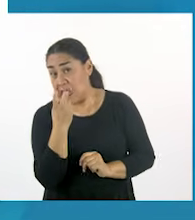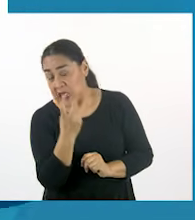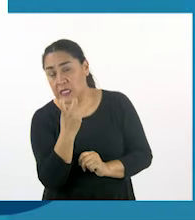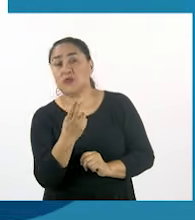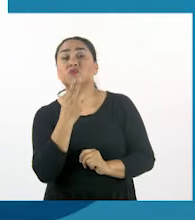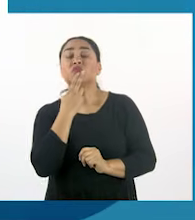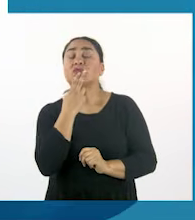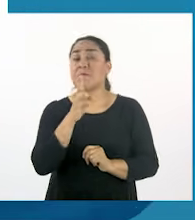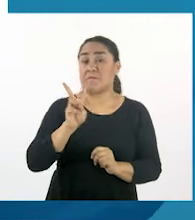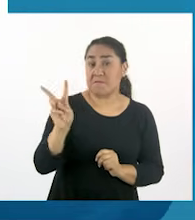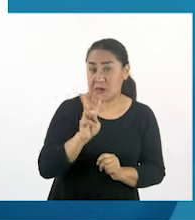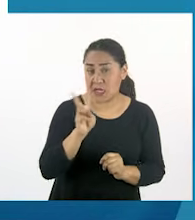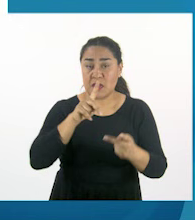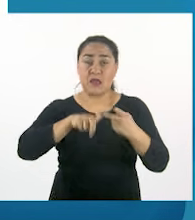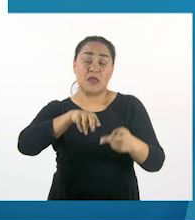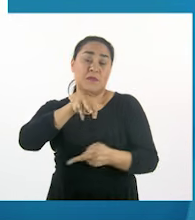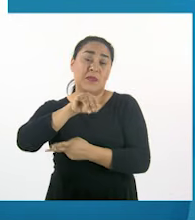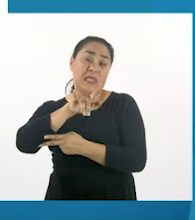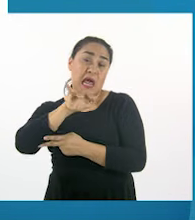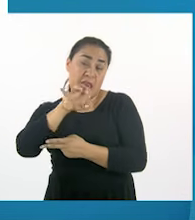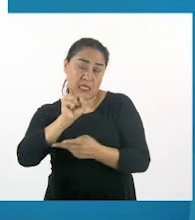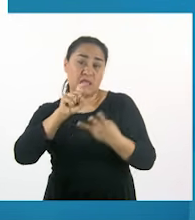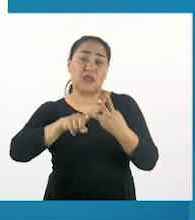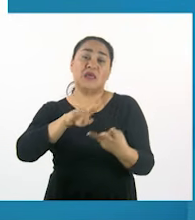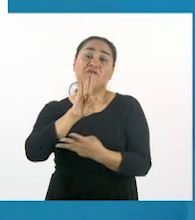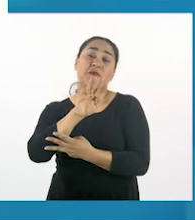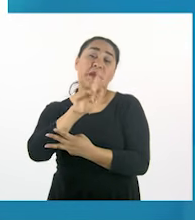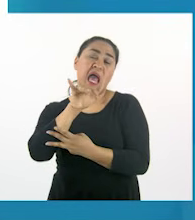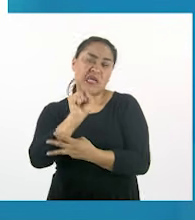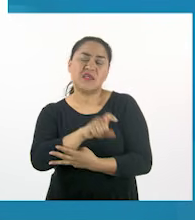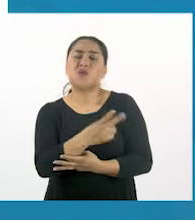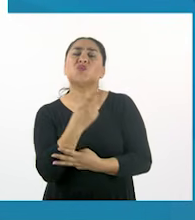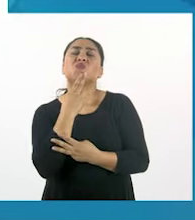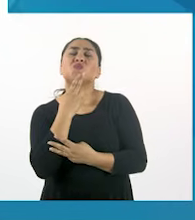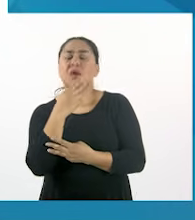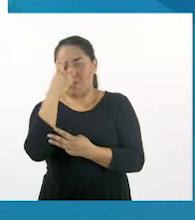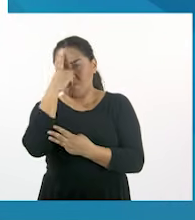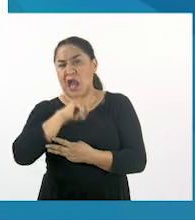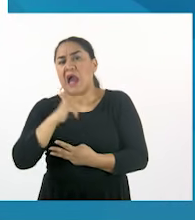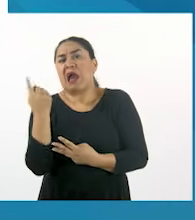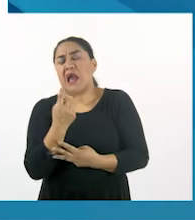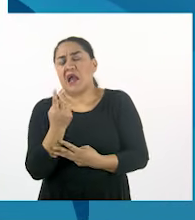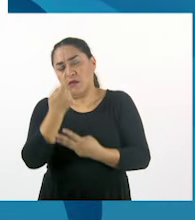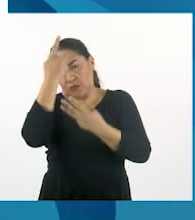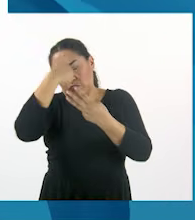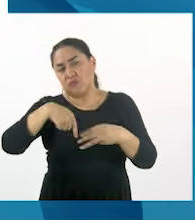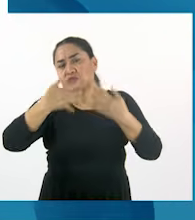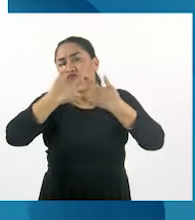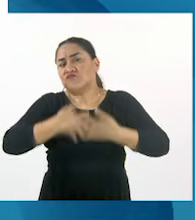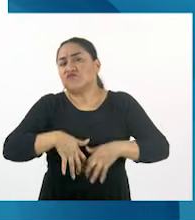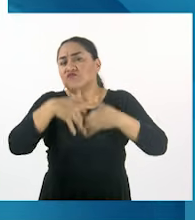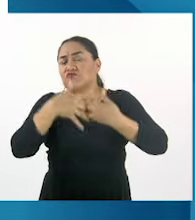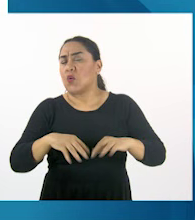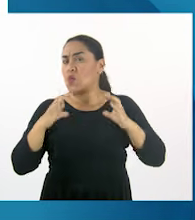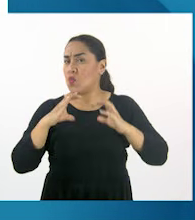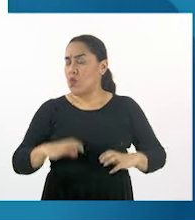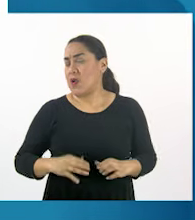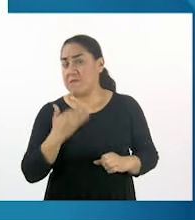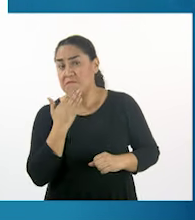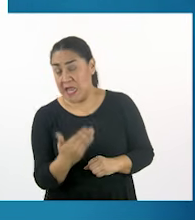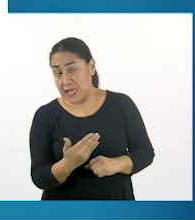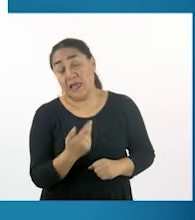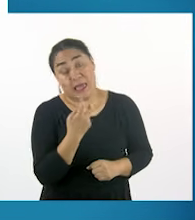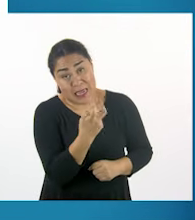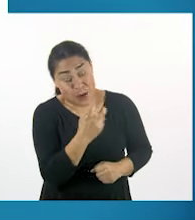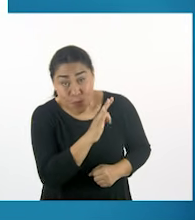de vitaminas y minerales y fibra que ayuda al buen funcionamiento del cuerpo humano, lo